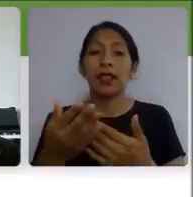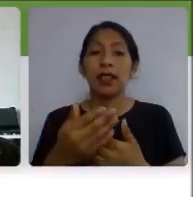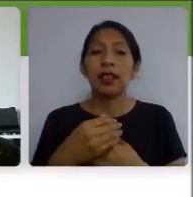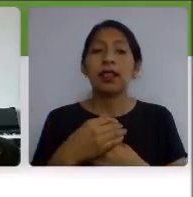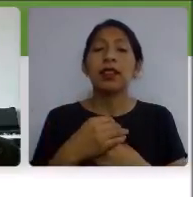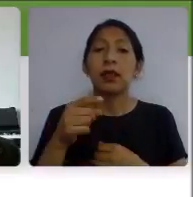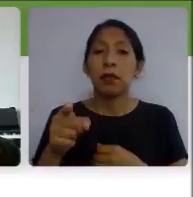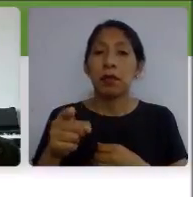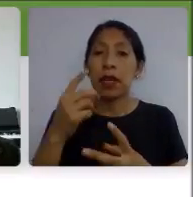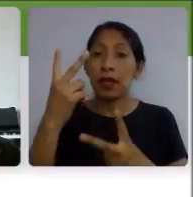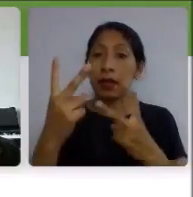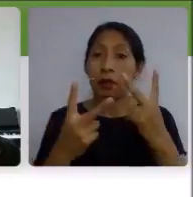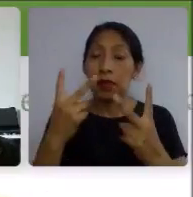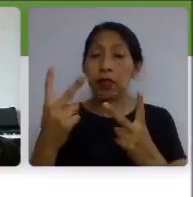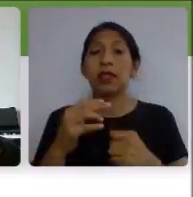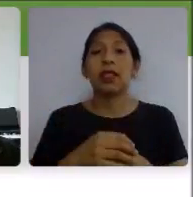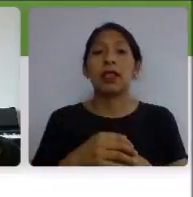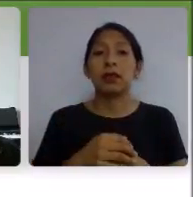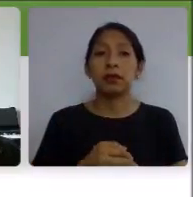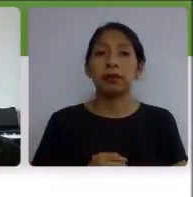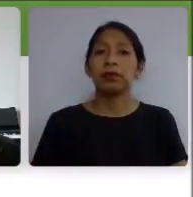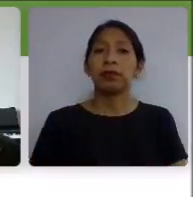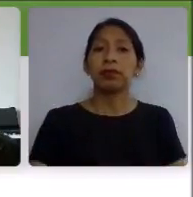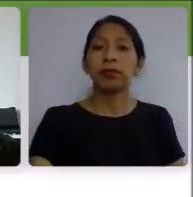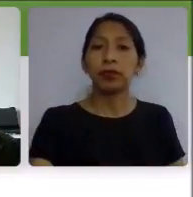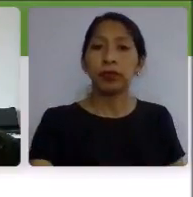para visitar Sudamérica.